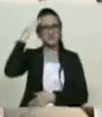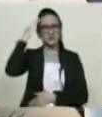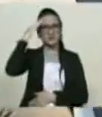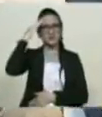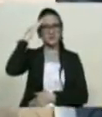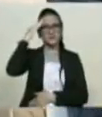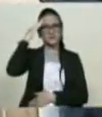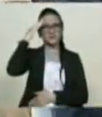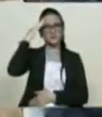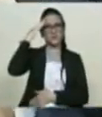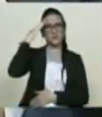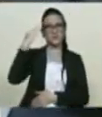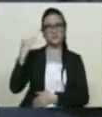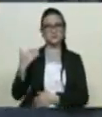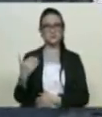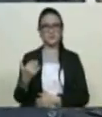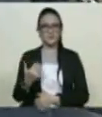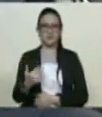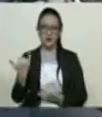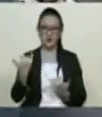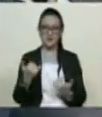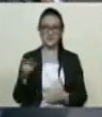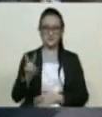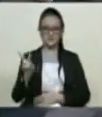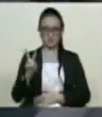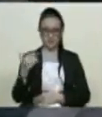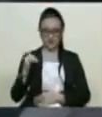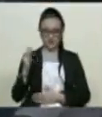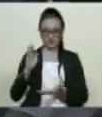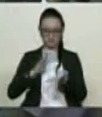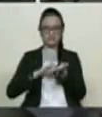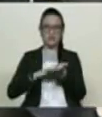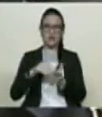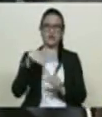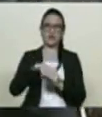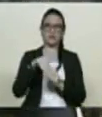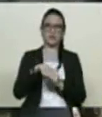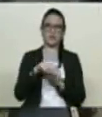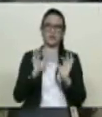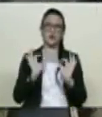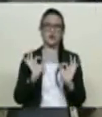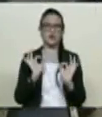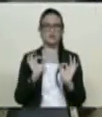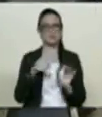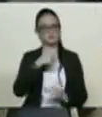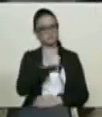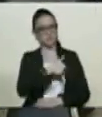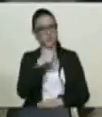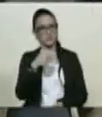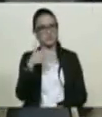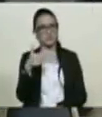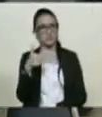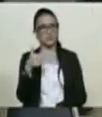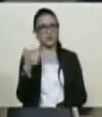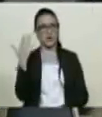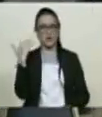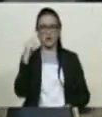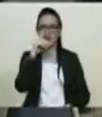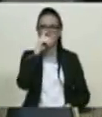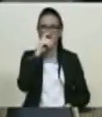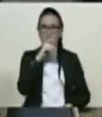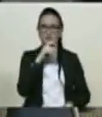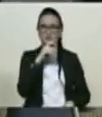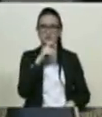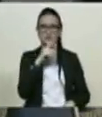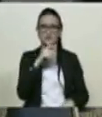en Venezuela se dan garantías electorales que ha sido construida una a una desde hace muchos años